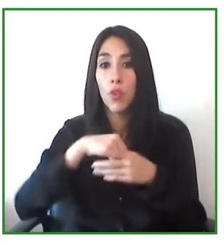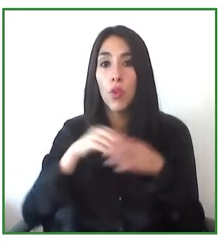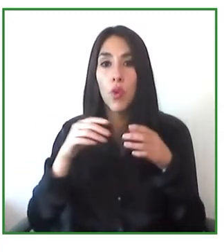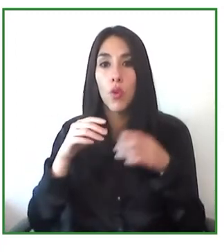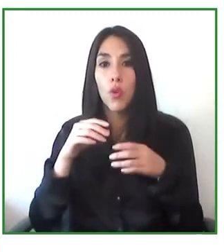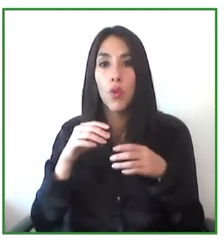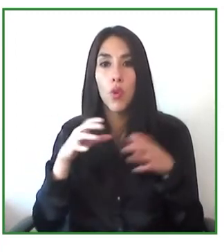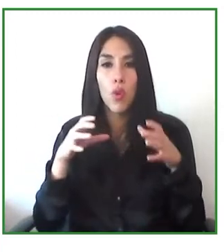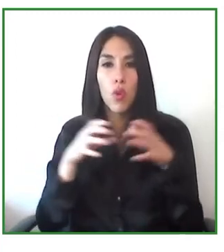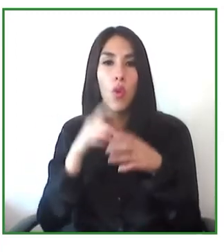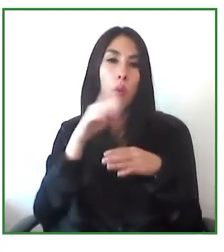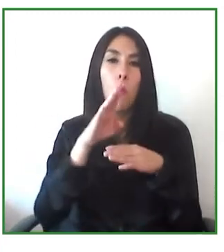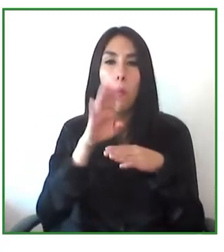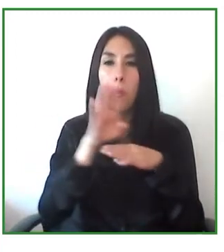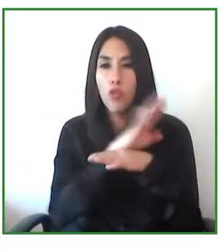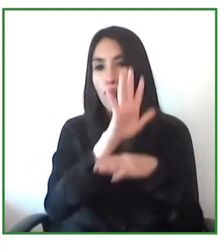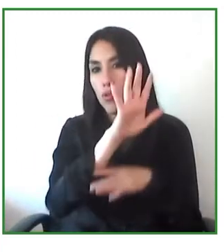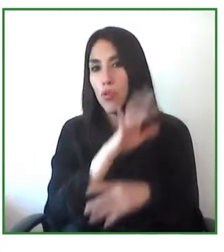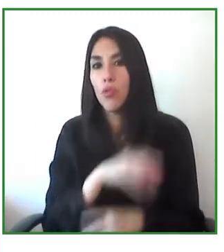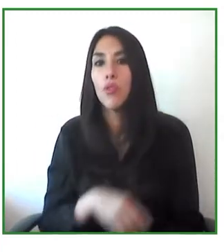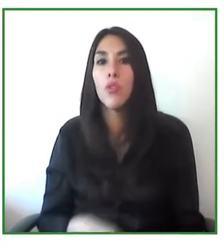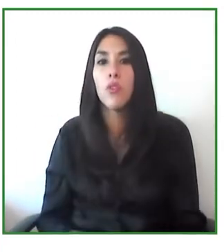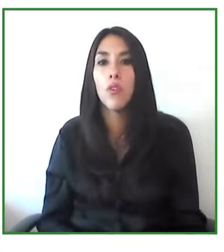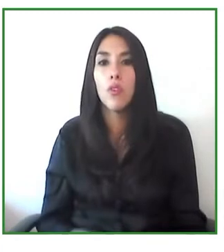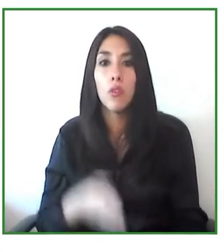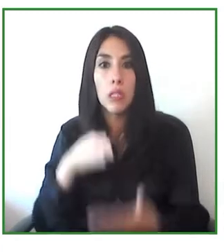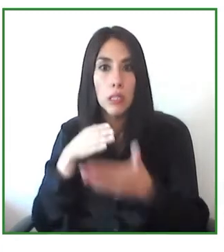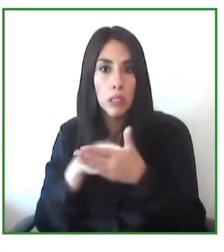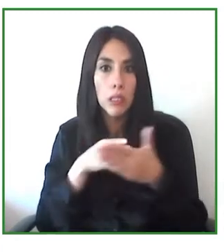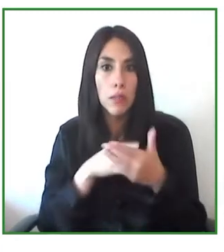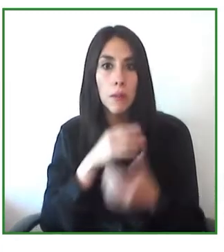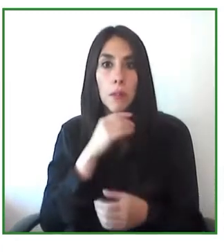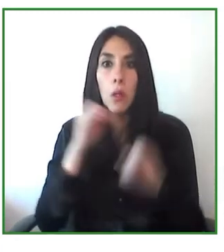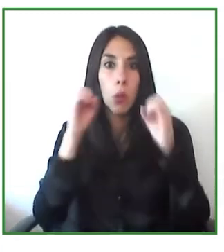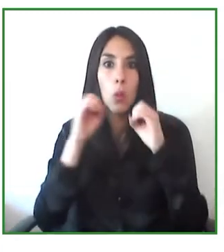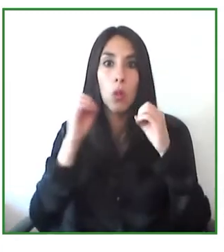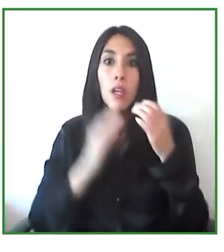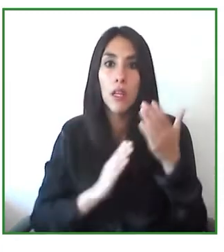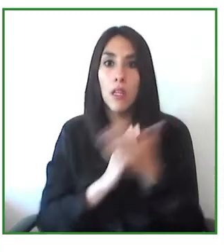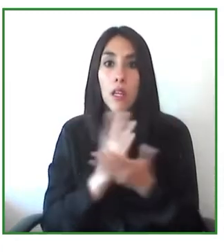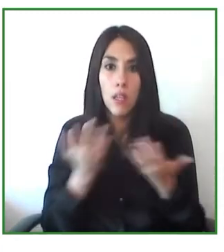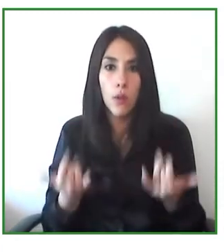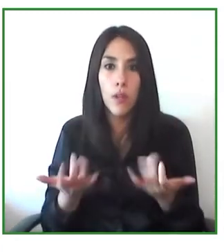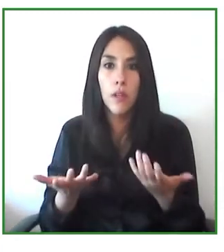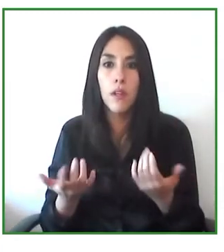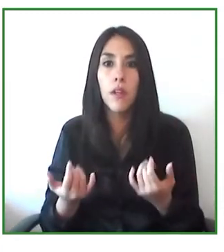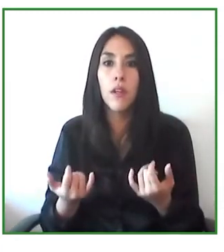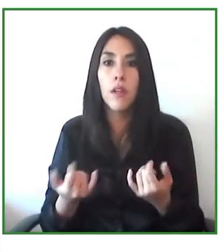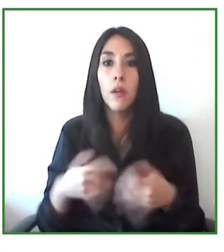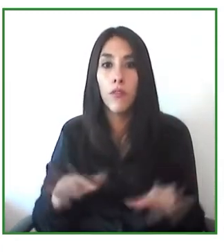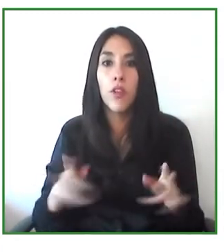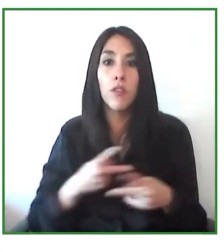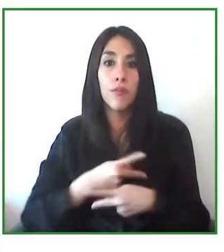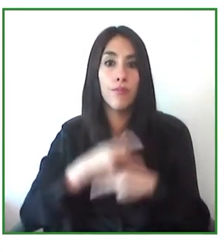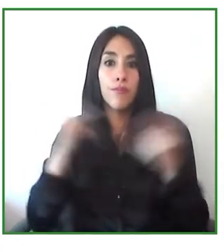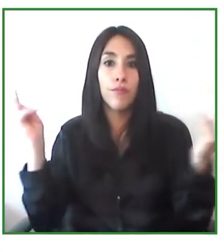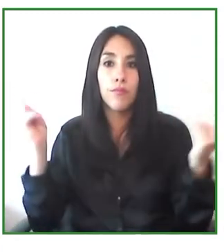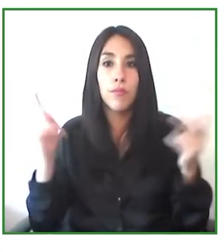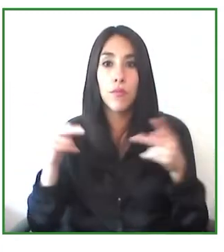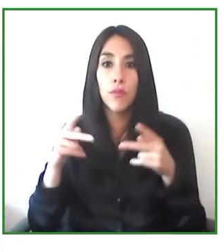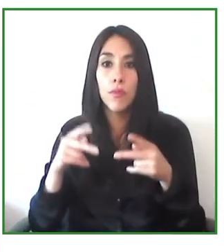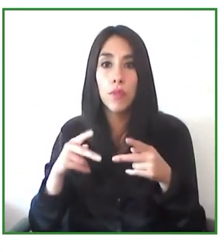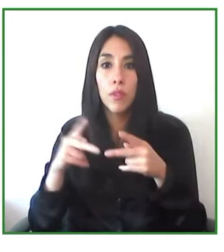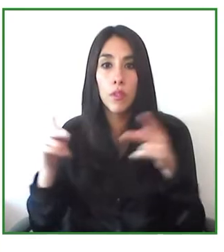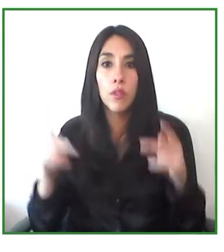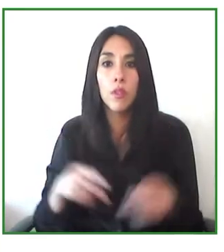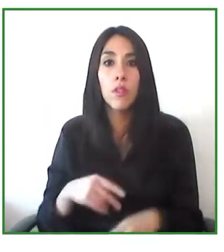derechos. Esta es la campaña que ahora estamos promocionando para que las entidades cambien de perspectiva y entiendan bien la accesibilidad.